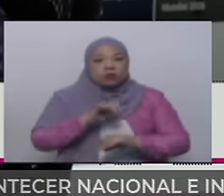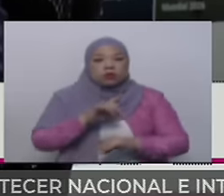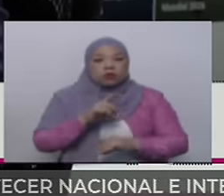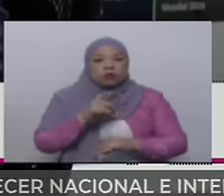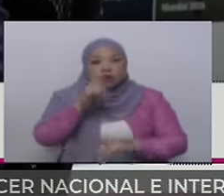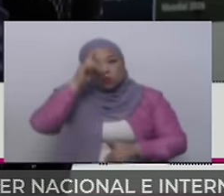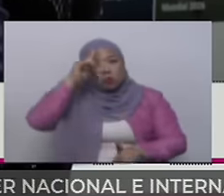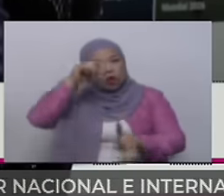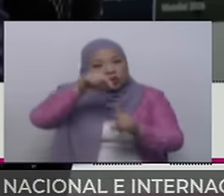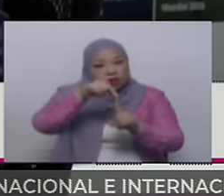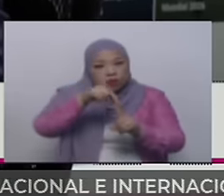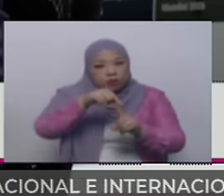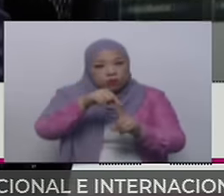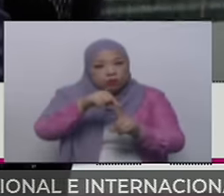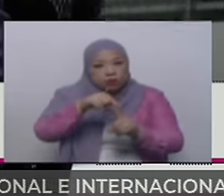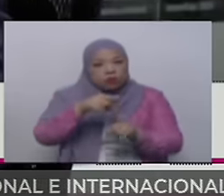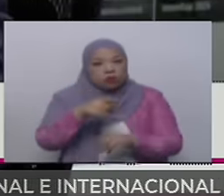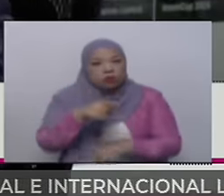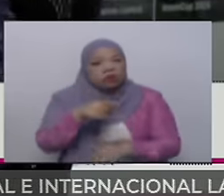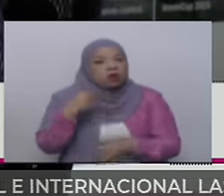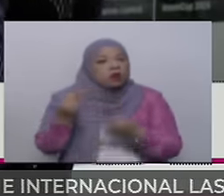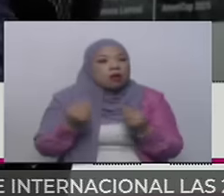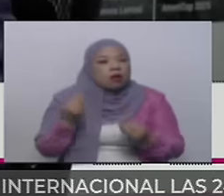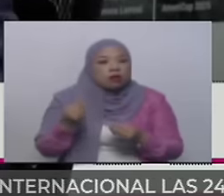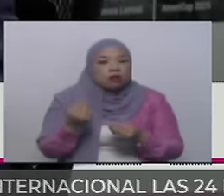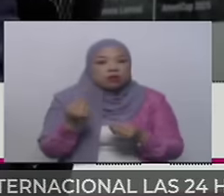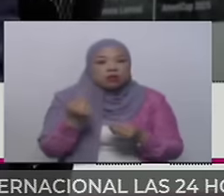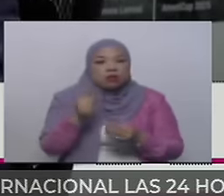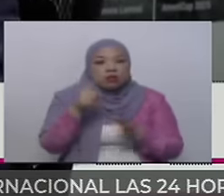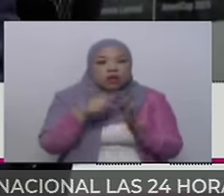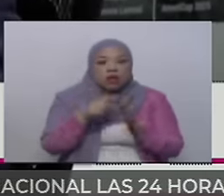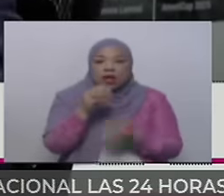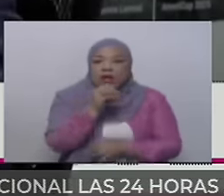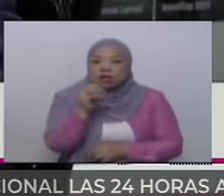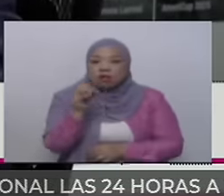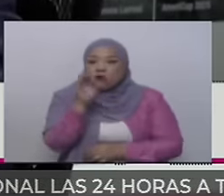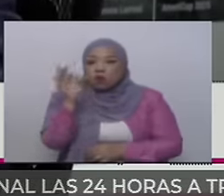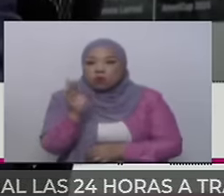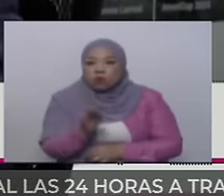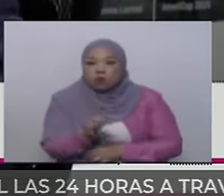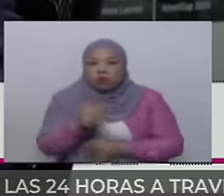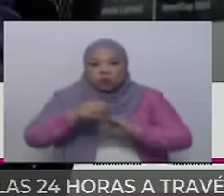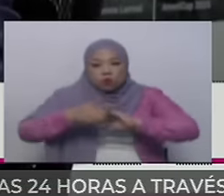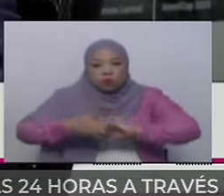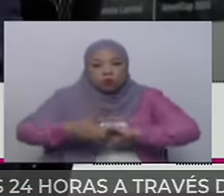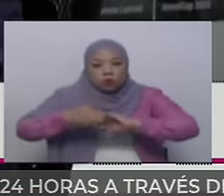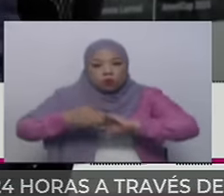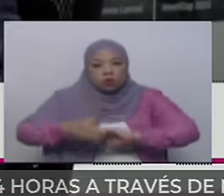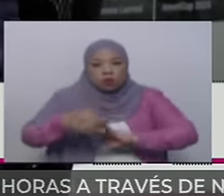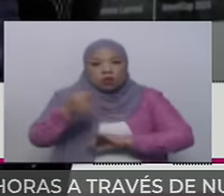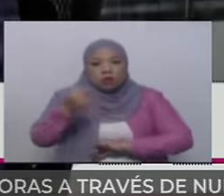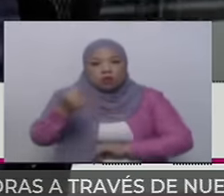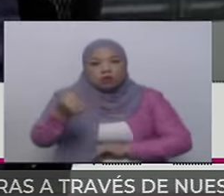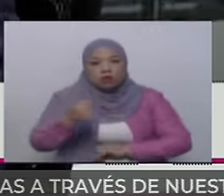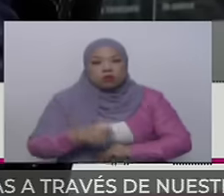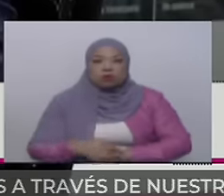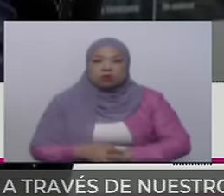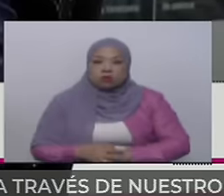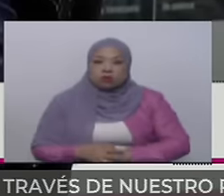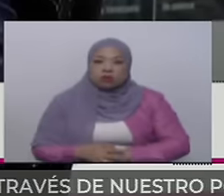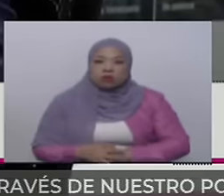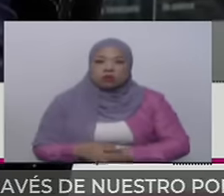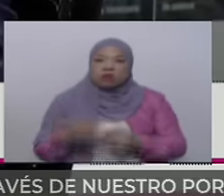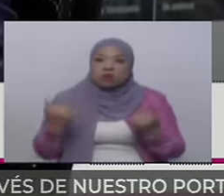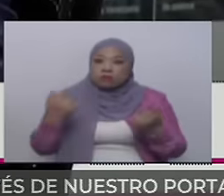meta, que crezca el 100% los ingresos por recaudación tributaria. Y